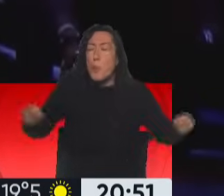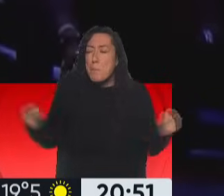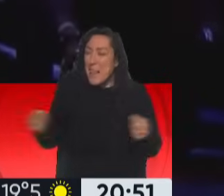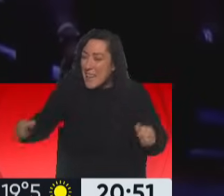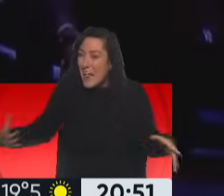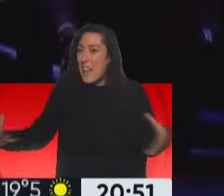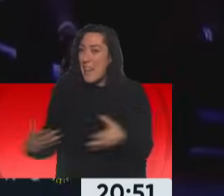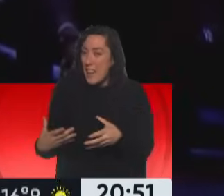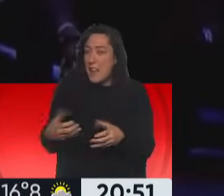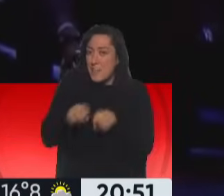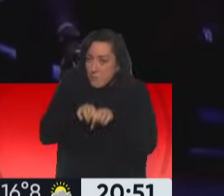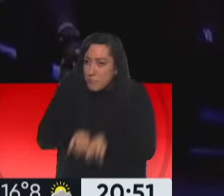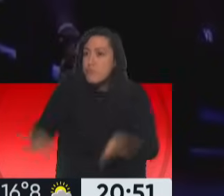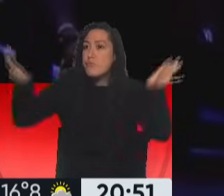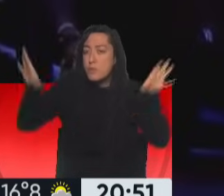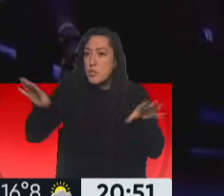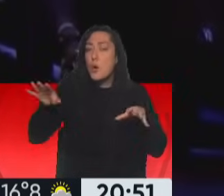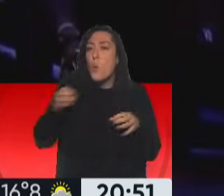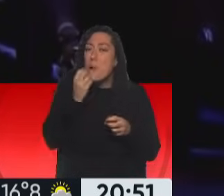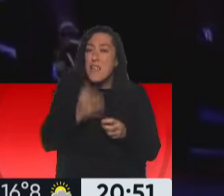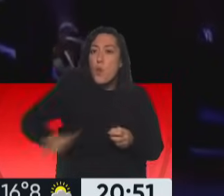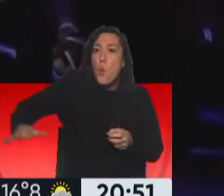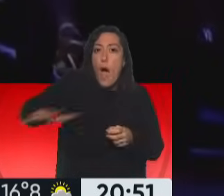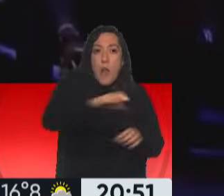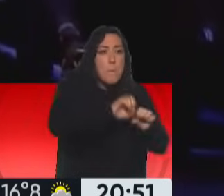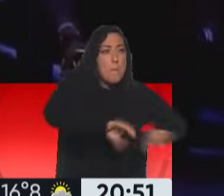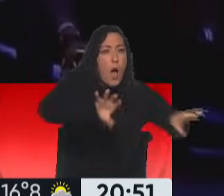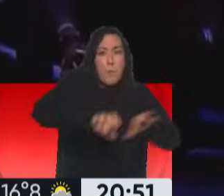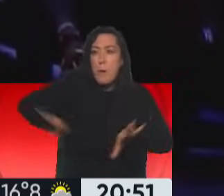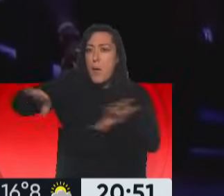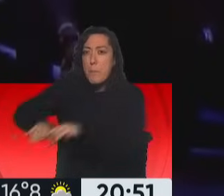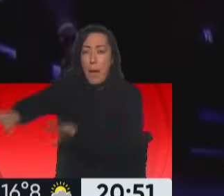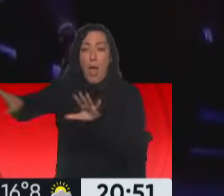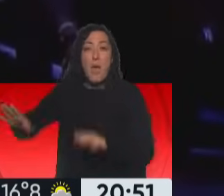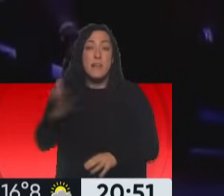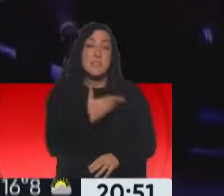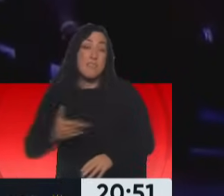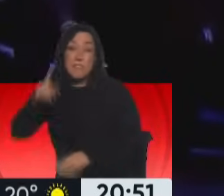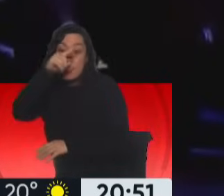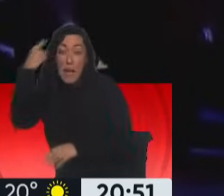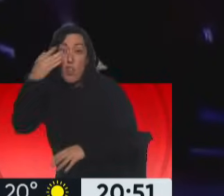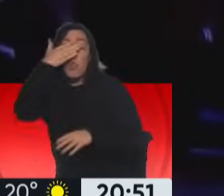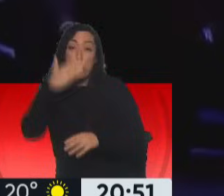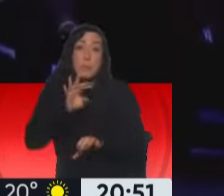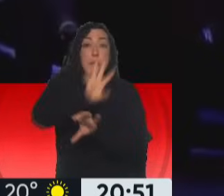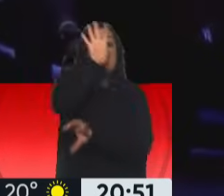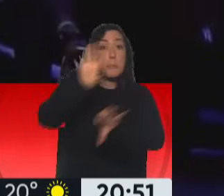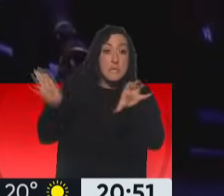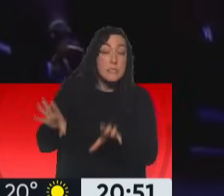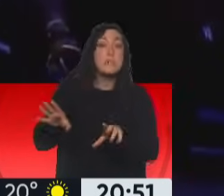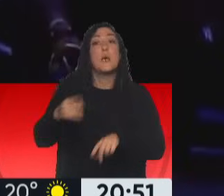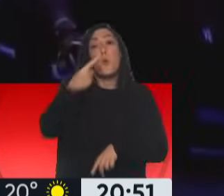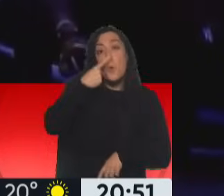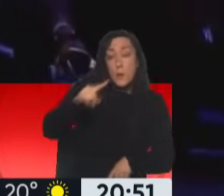la diseminan en cuanto espacio encuentran. Comienzan por el Estado Nacional, lo siguen con los estados provinciales